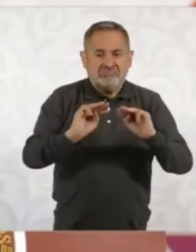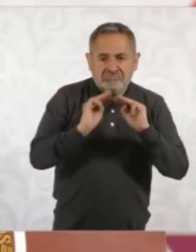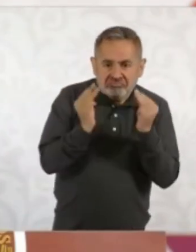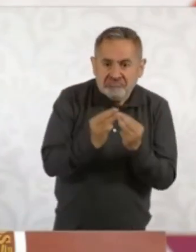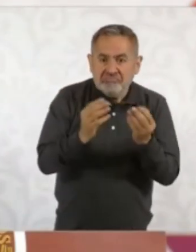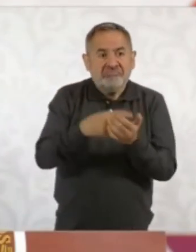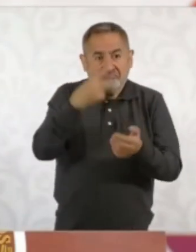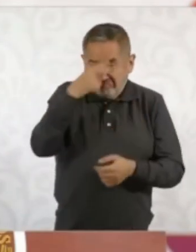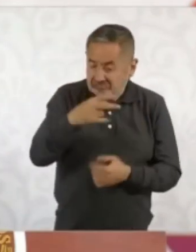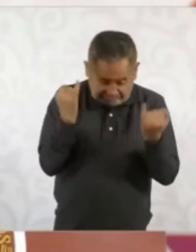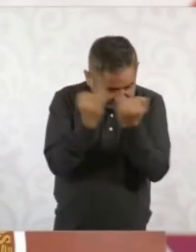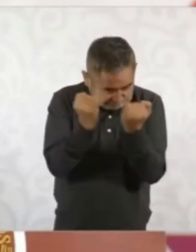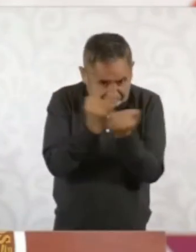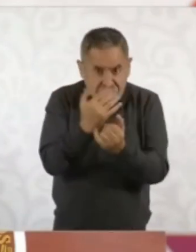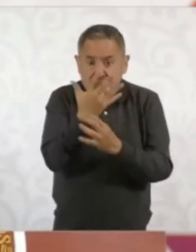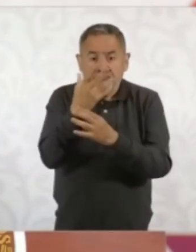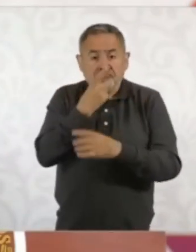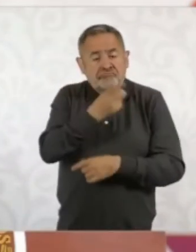mexicano o de otro lugar del mundo.